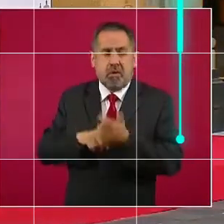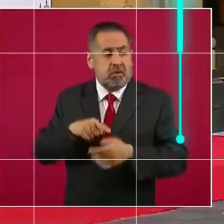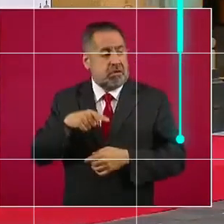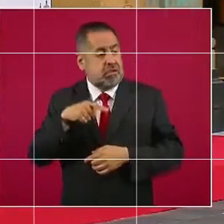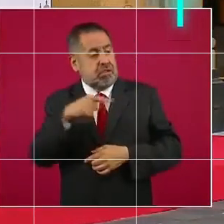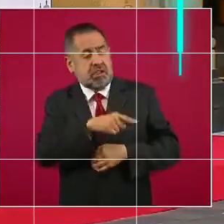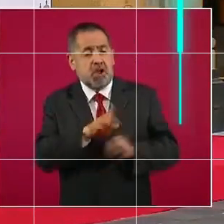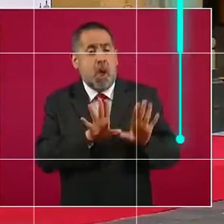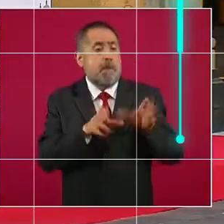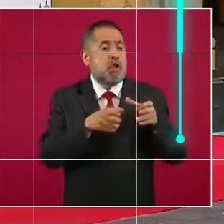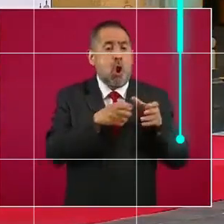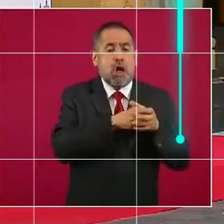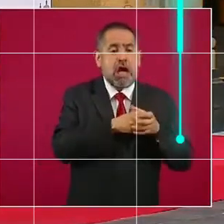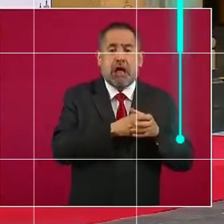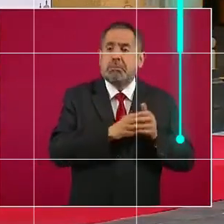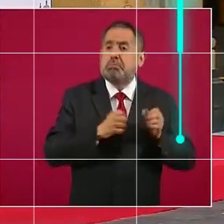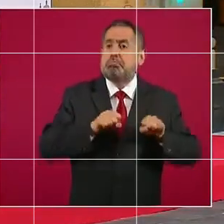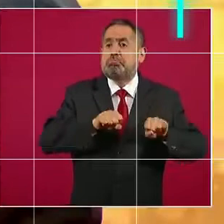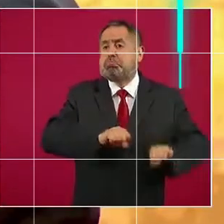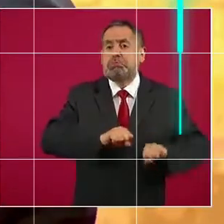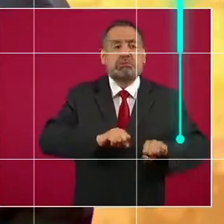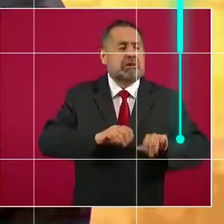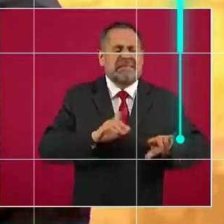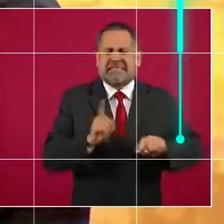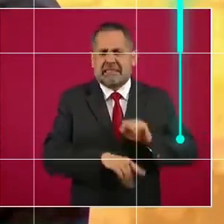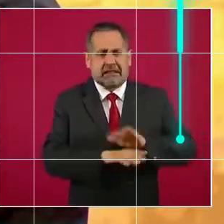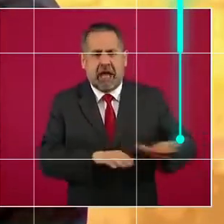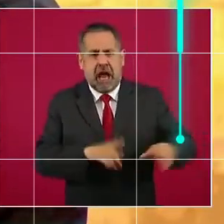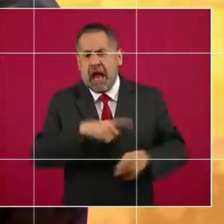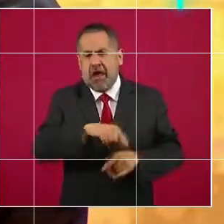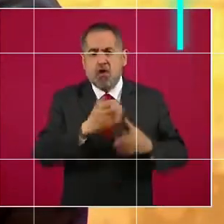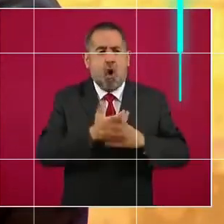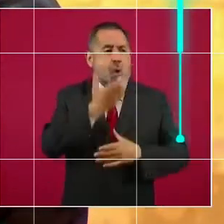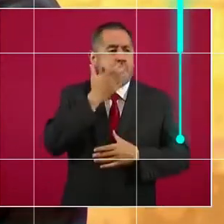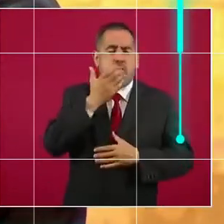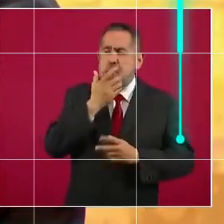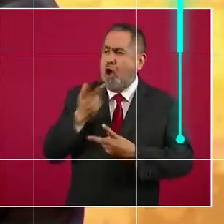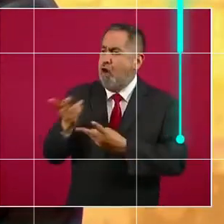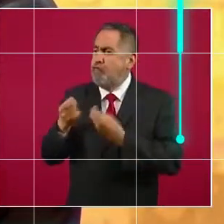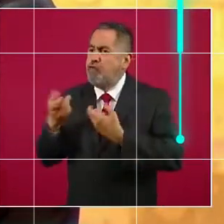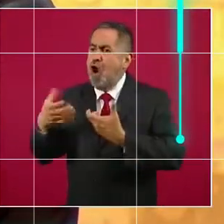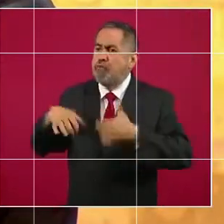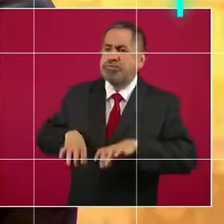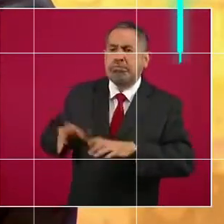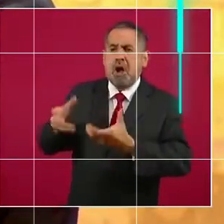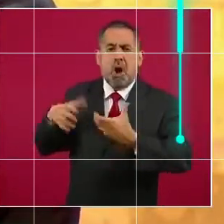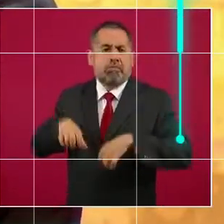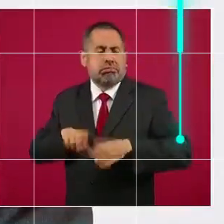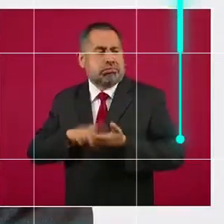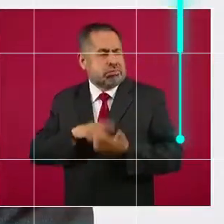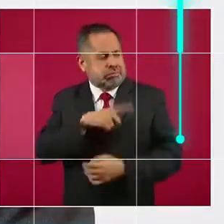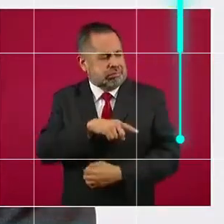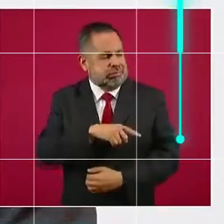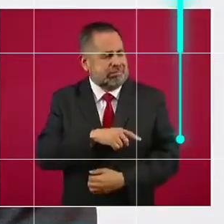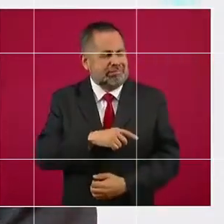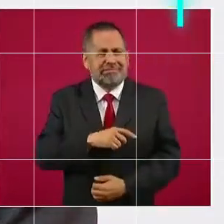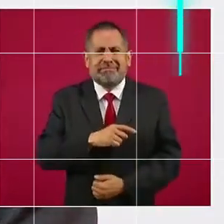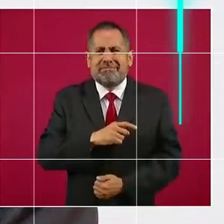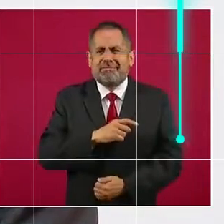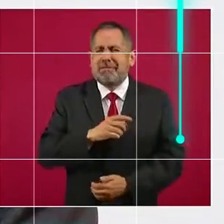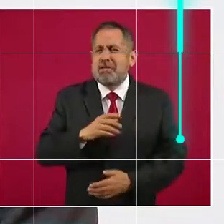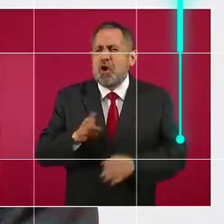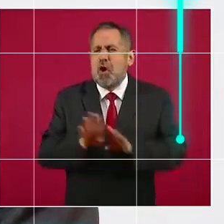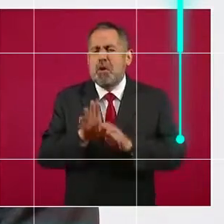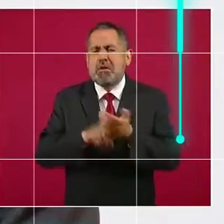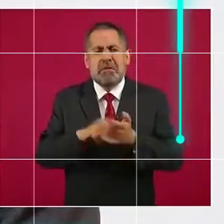privilegios de minorías conservadoras, acostumbradas a medrar al amparo del poder económico o del poder